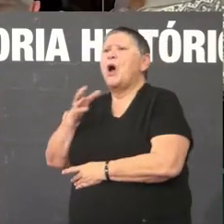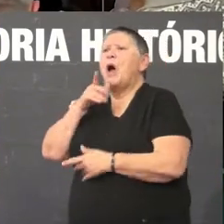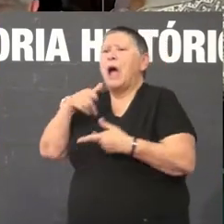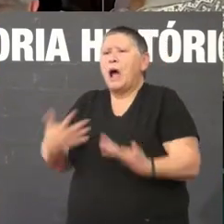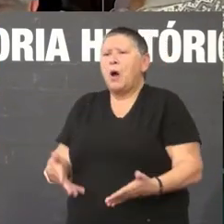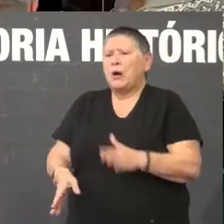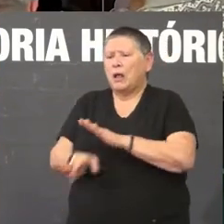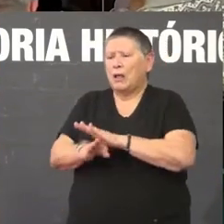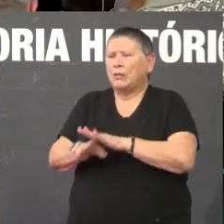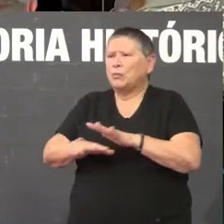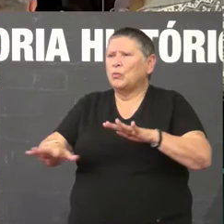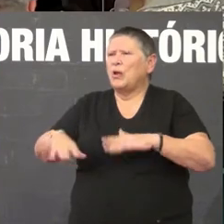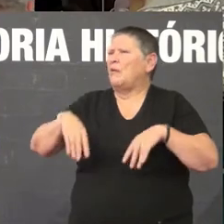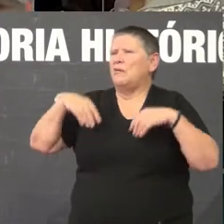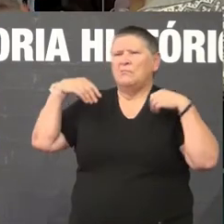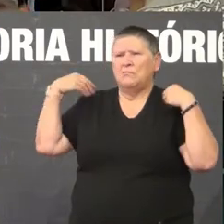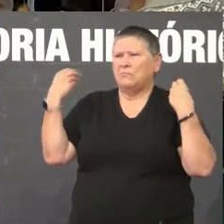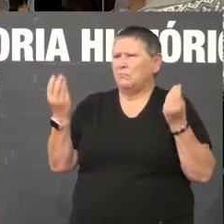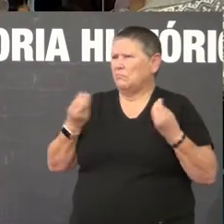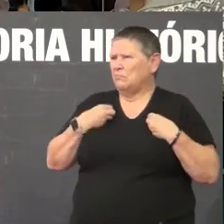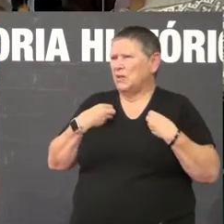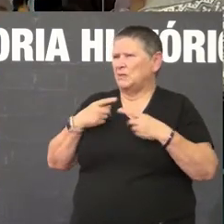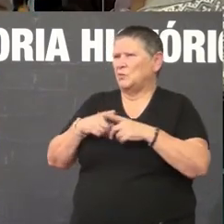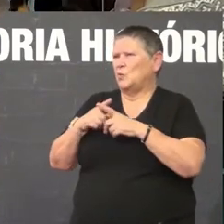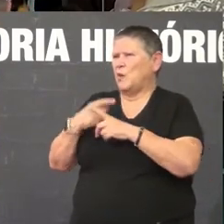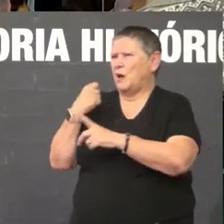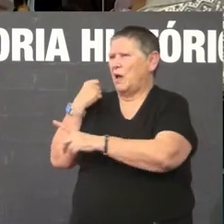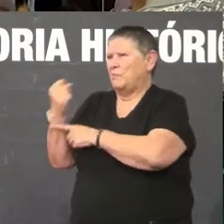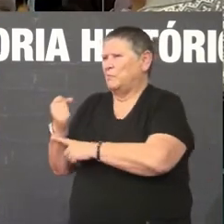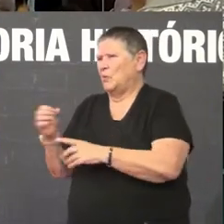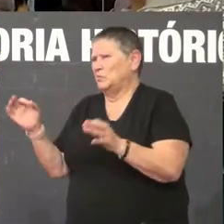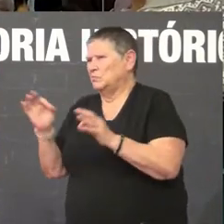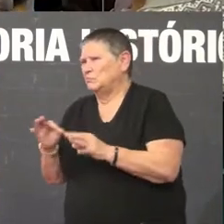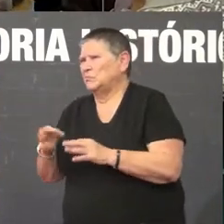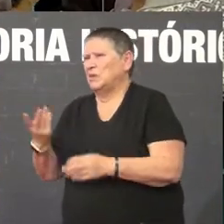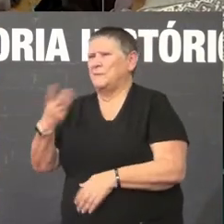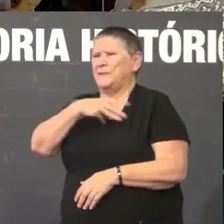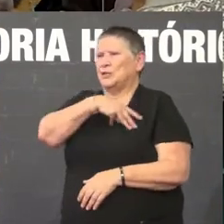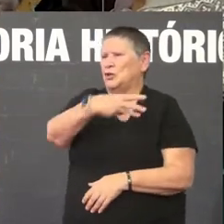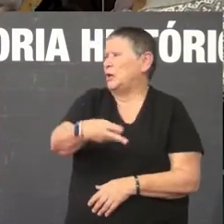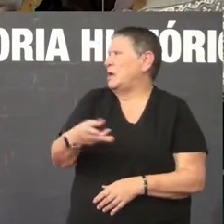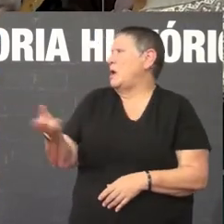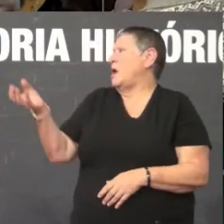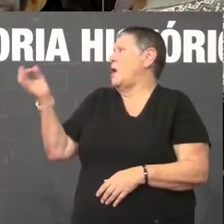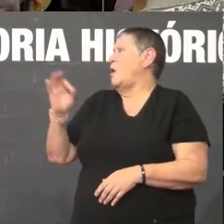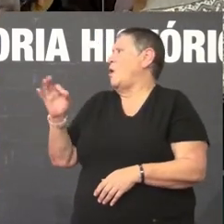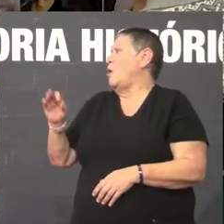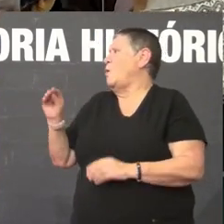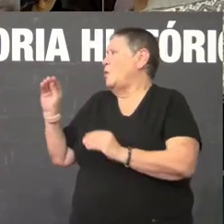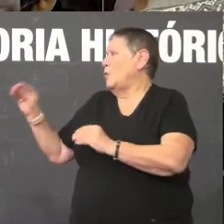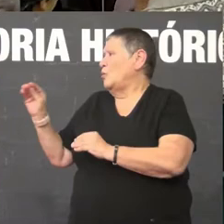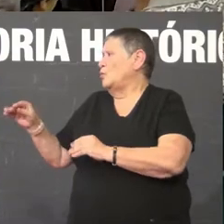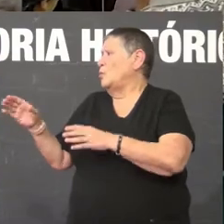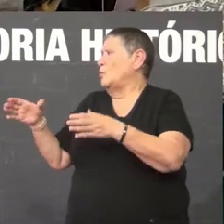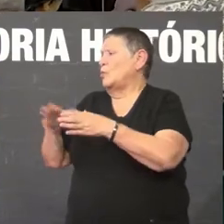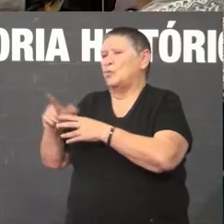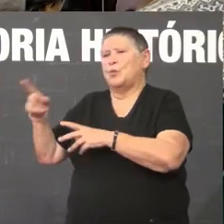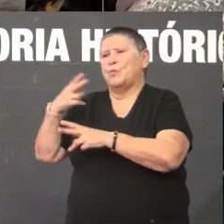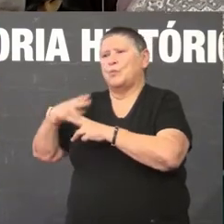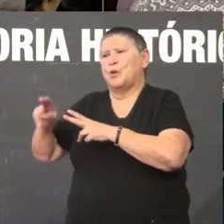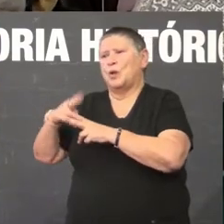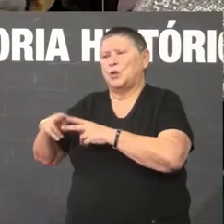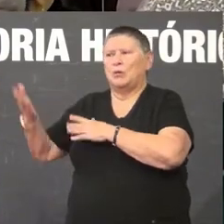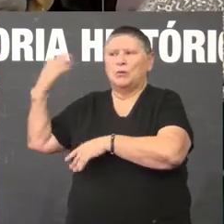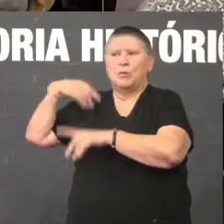tendo a mala fama da que falaba José da masonería ou Pilar, que decías, por exemplo, os problemas que tivera